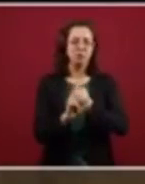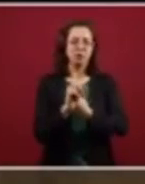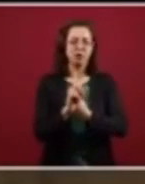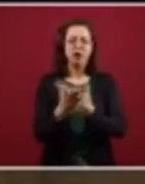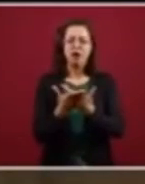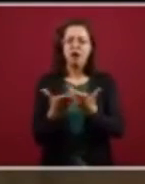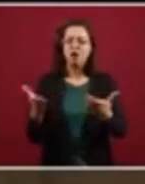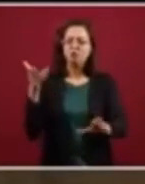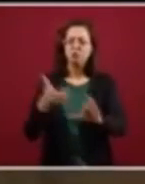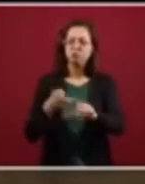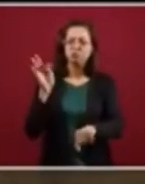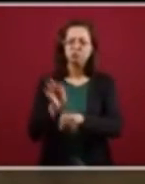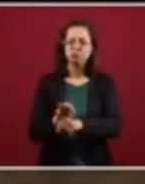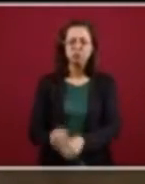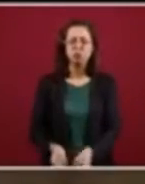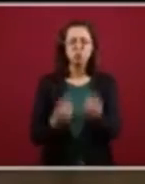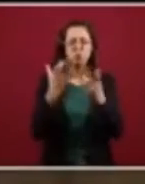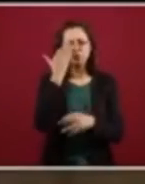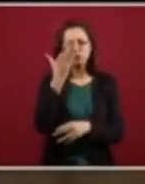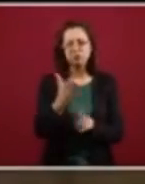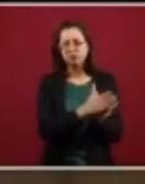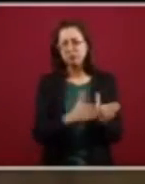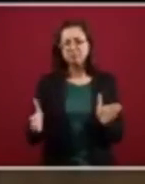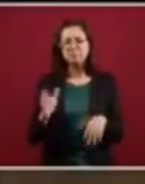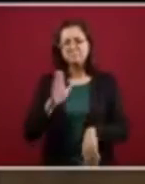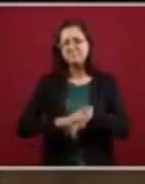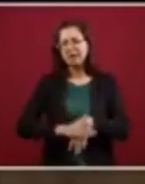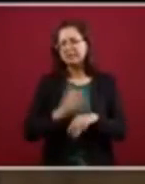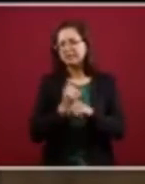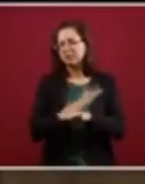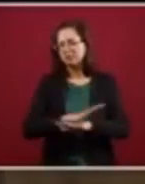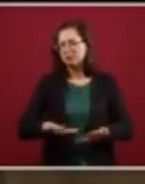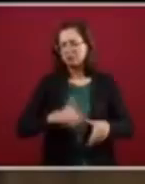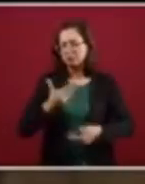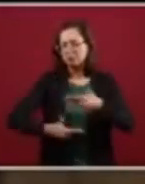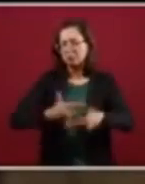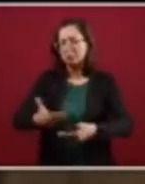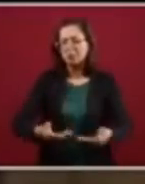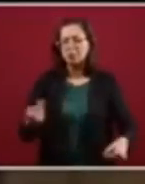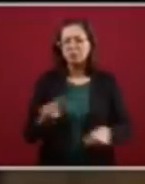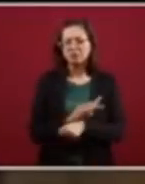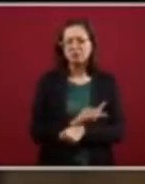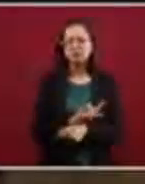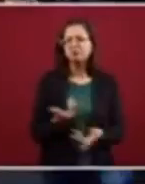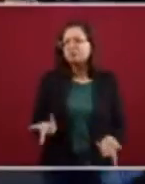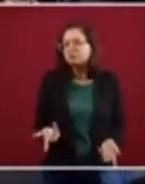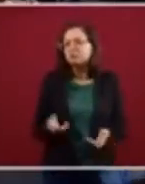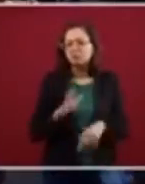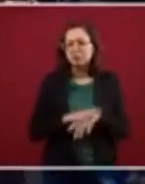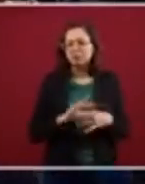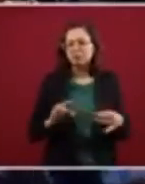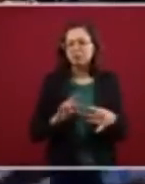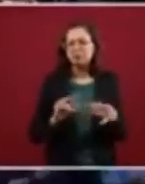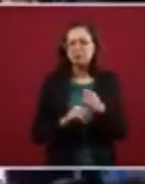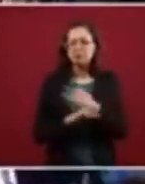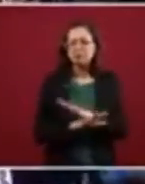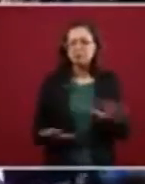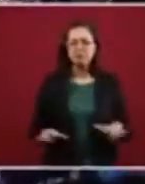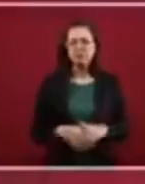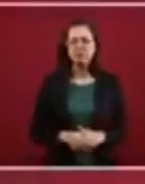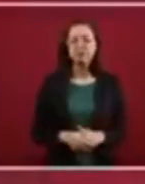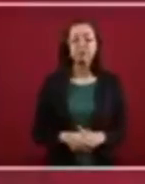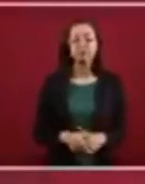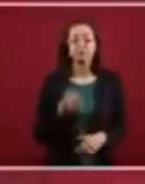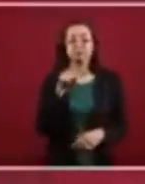¿En qué consiste este asilo político? ¿Cuánto tiempo va a durar? Y si nos puede dar más detalles de qué planea hacer cuando Evo Morales esté aquí en México. Bueno, hay muchas cosas que me preguntas que todavía